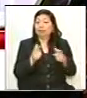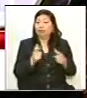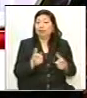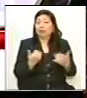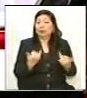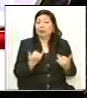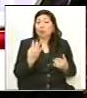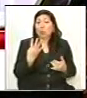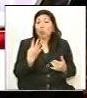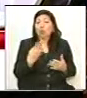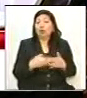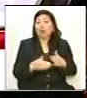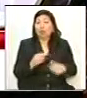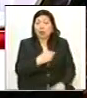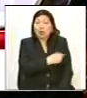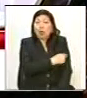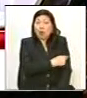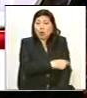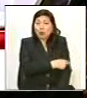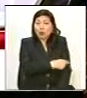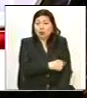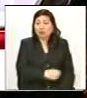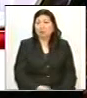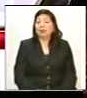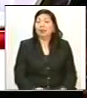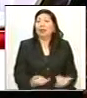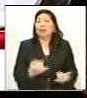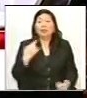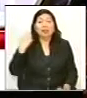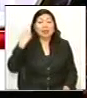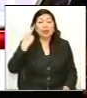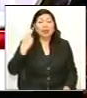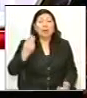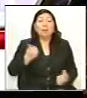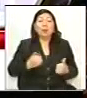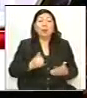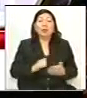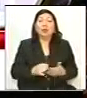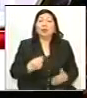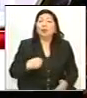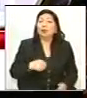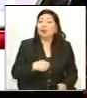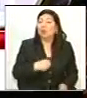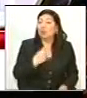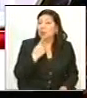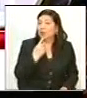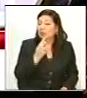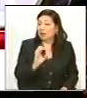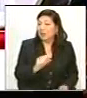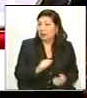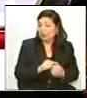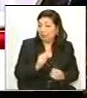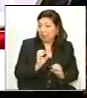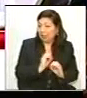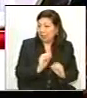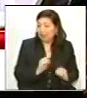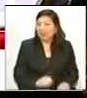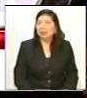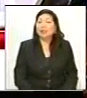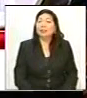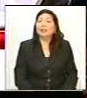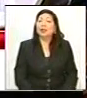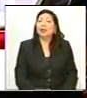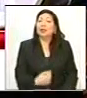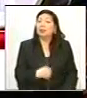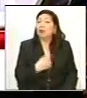de estos 4 grandes hospitales, y esa es la razón por la que nosotros no hemos dicho que ya levantaron las observaciones. Nosotros no